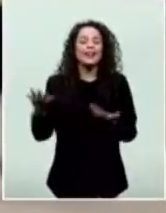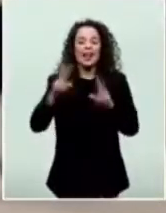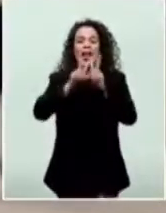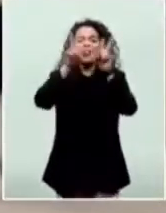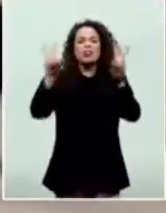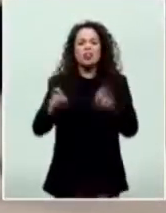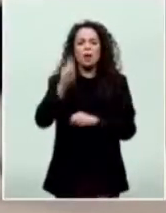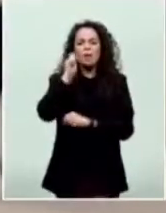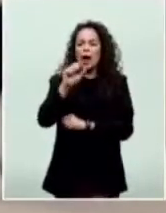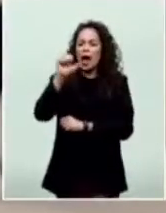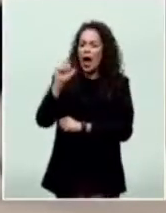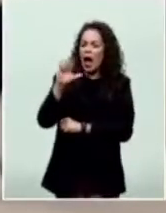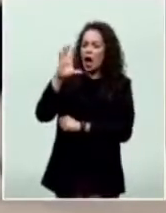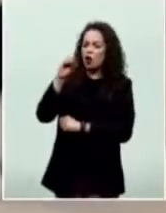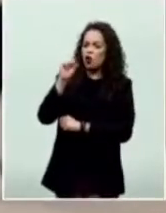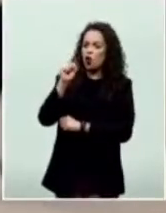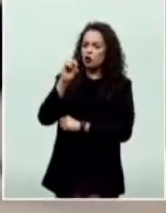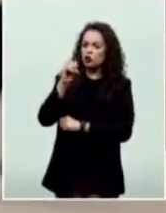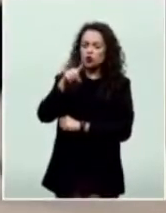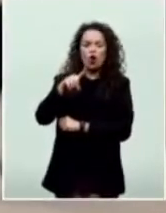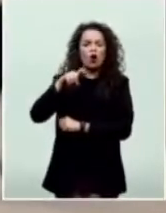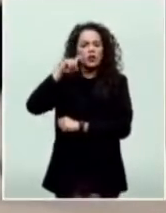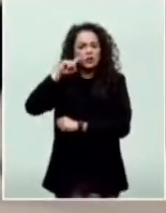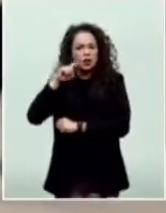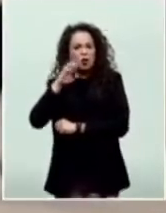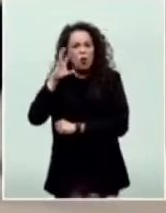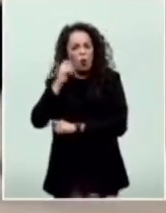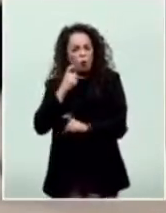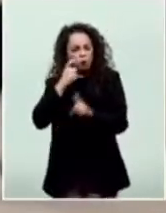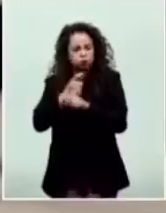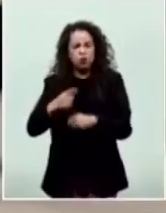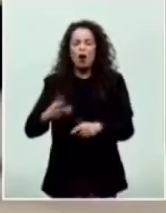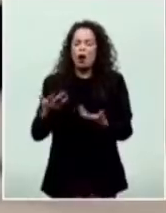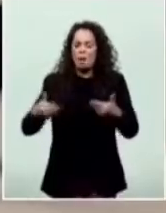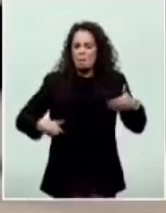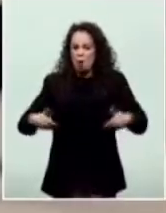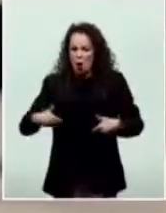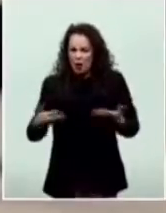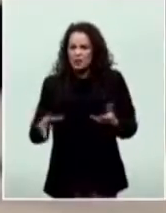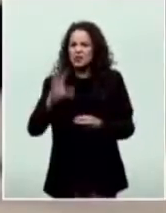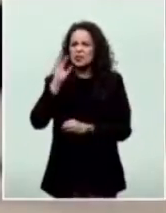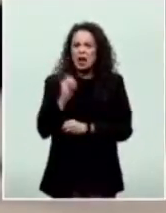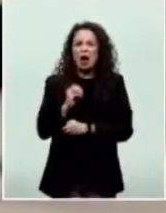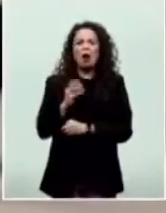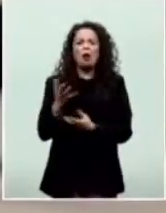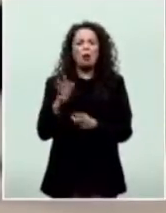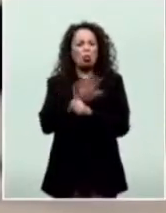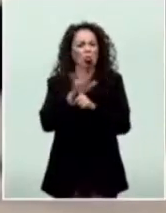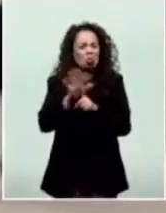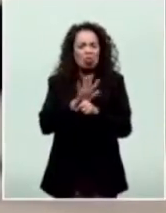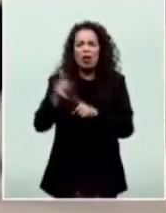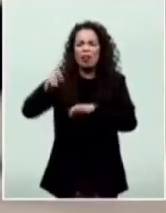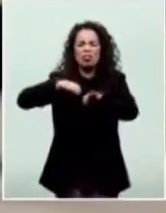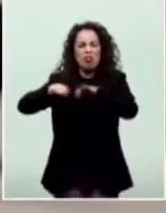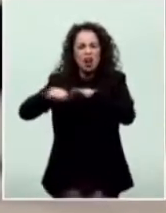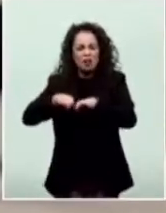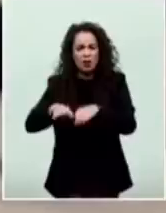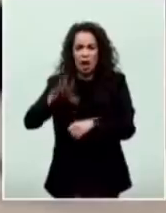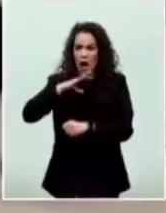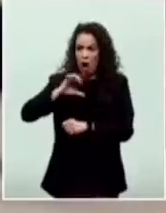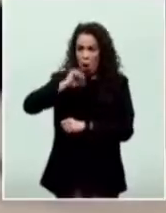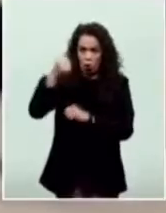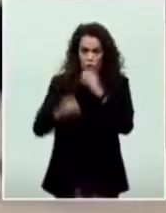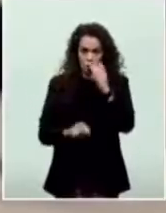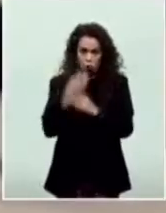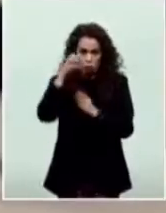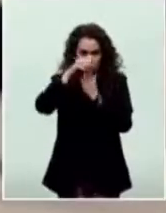acoso sexual y hostigamiento laboral dentro del Poder Judicial de la Federación, ¿hay algunas nuevas cifras para reportar o algunas